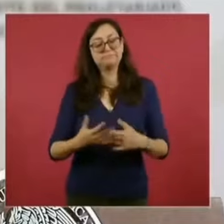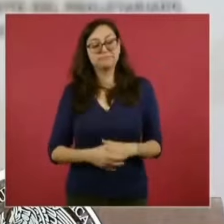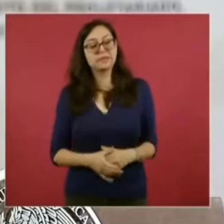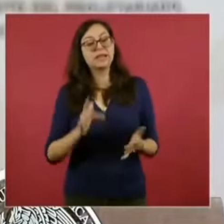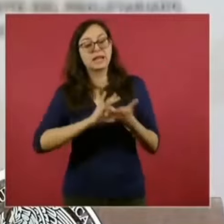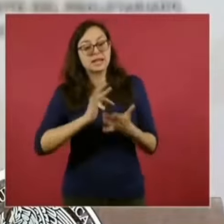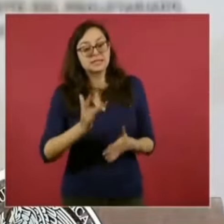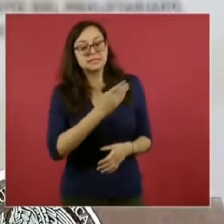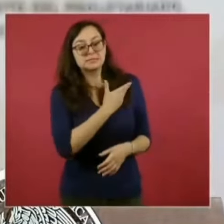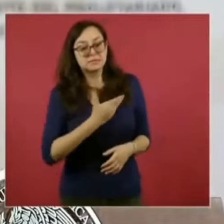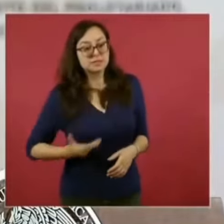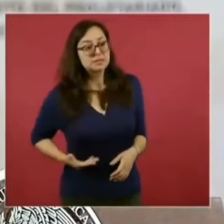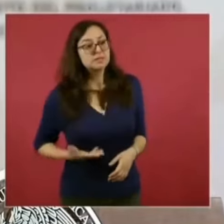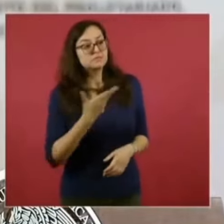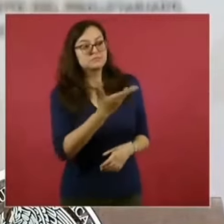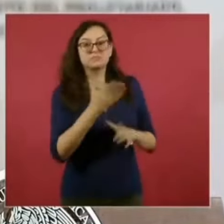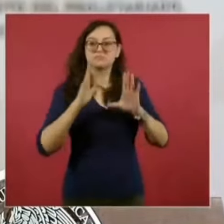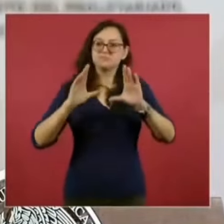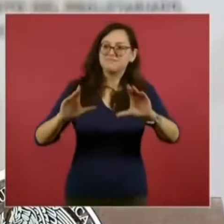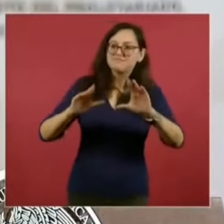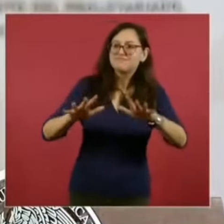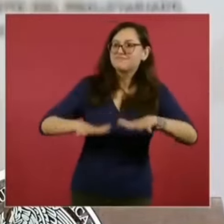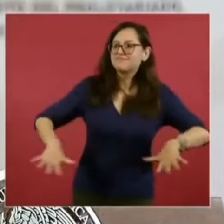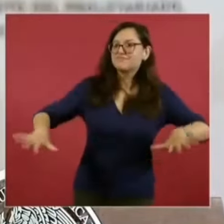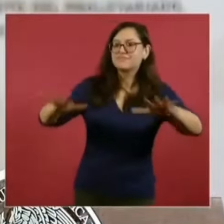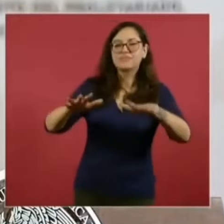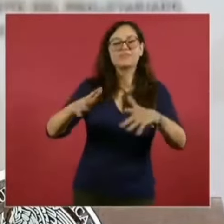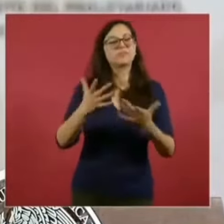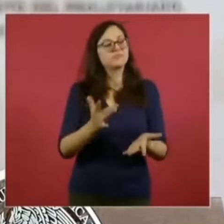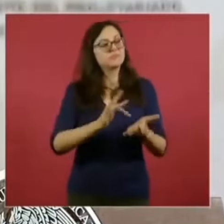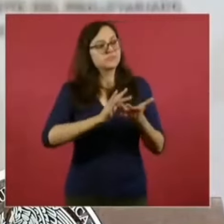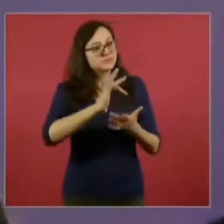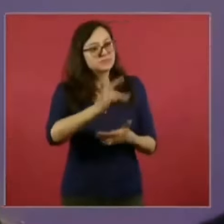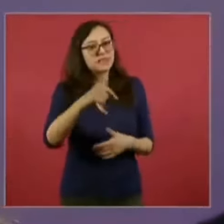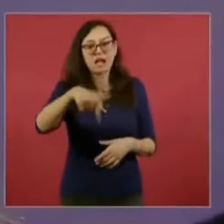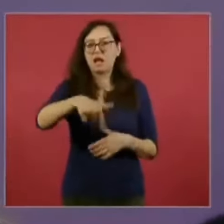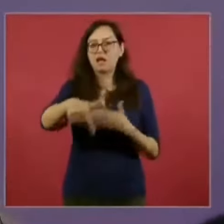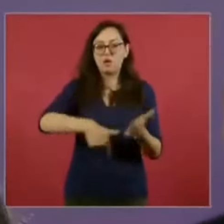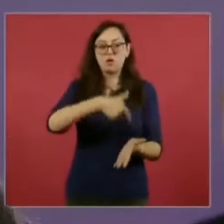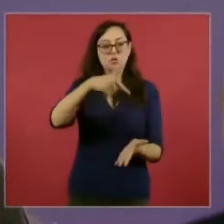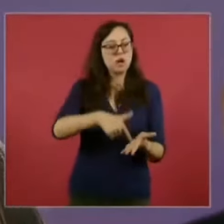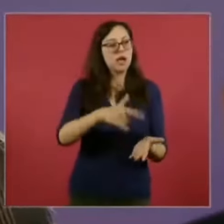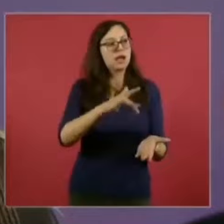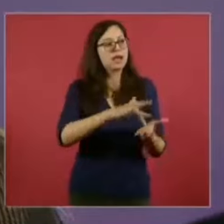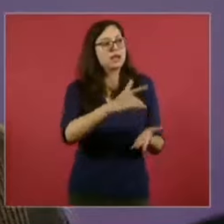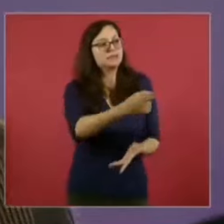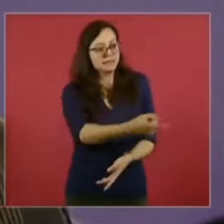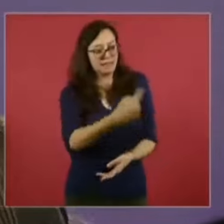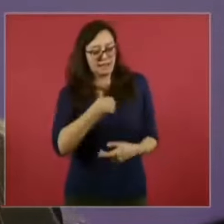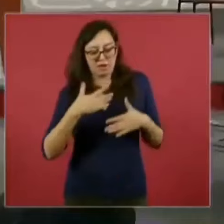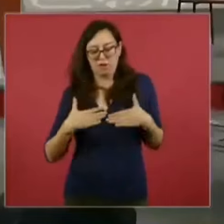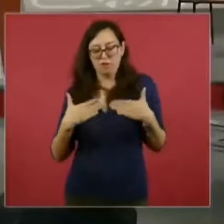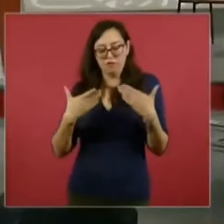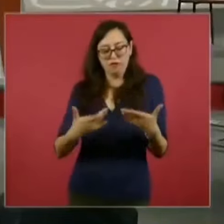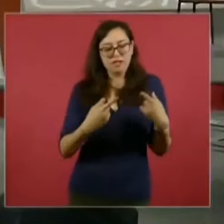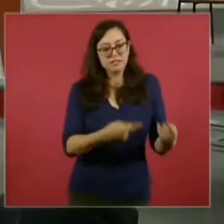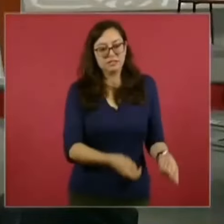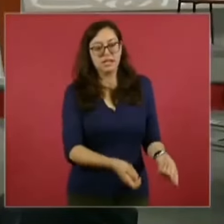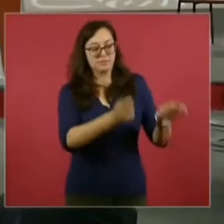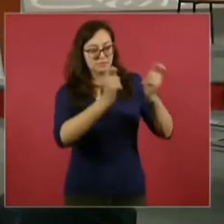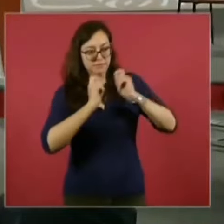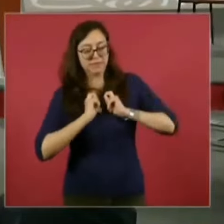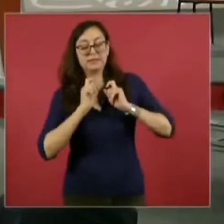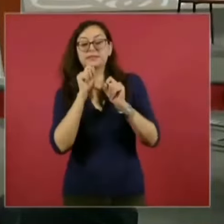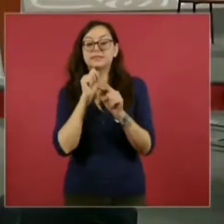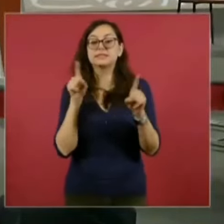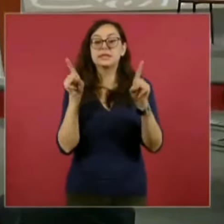Gracias porque cuando una cree en lo que hace, el trabajo se vuelve aún más satisfactorio. Gracias, Jesús,